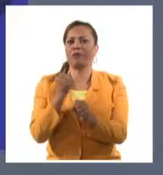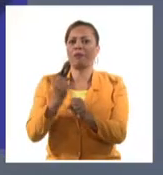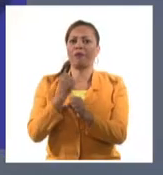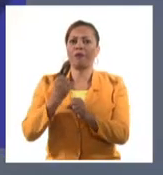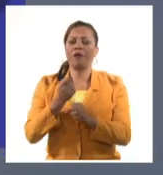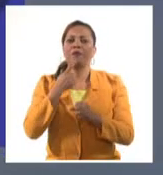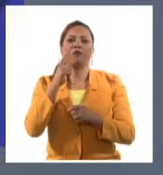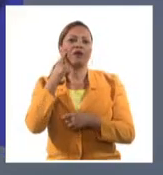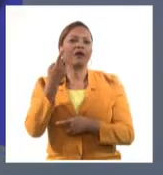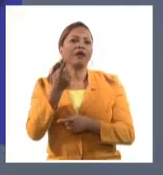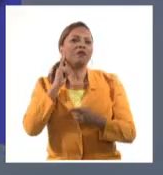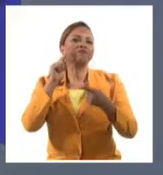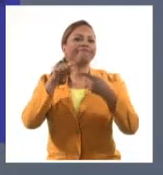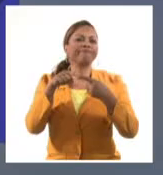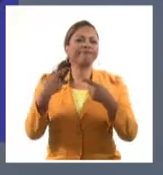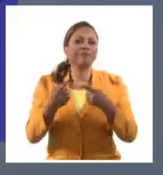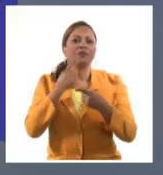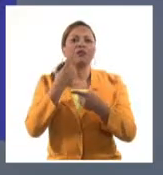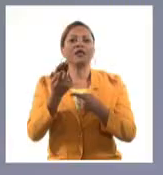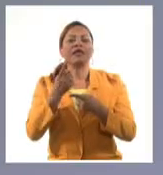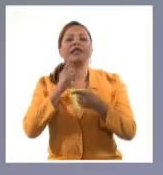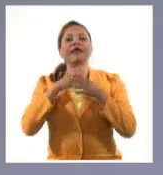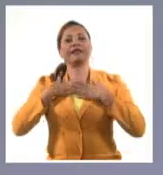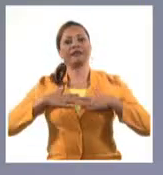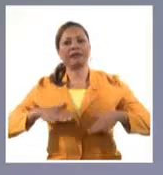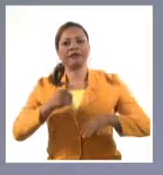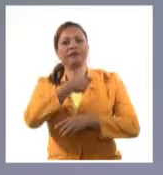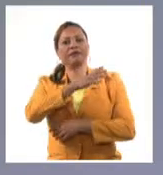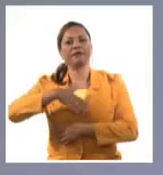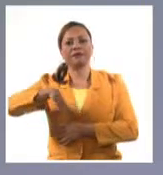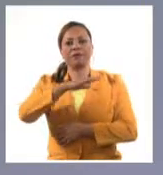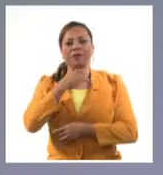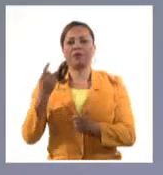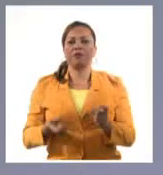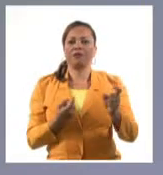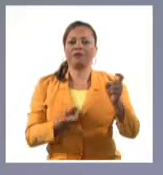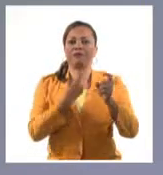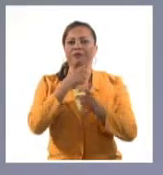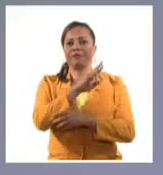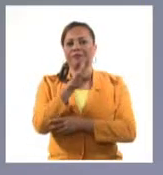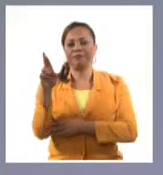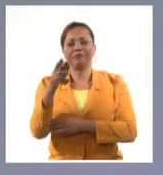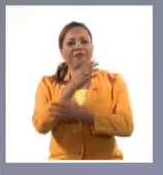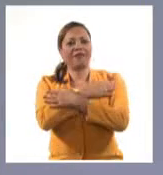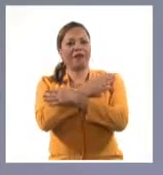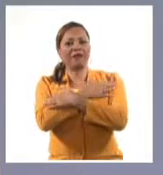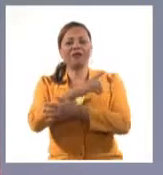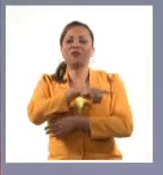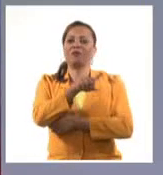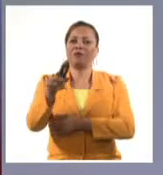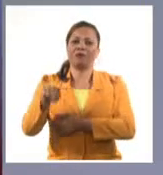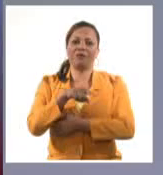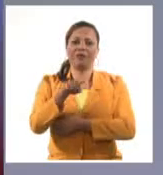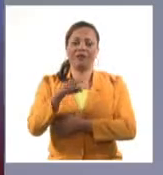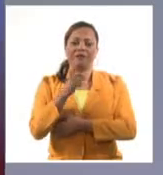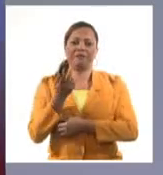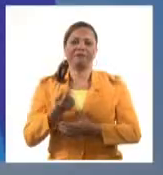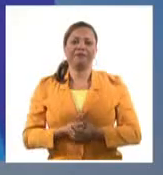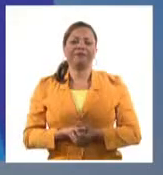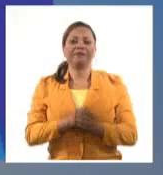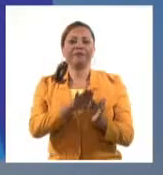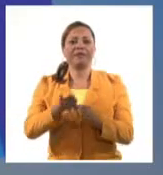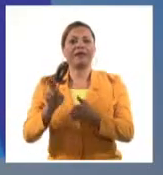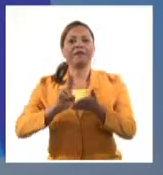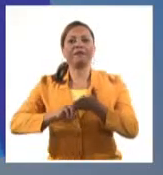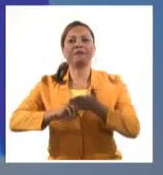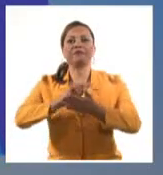la tranquilidad ciudadana, conquista irrenunciable de la revolución. Un fuerte abrazo para ustedes. Mientras, el miembro del Buró